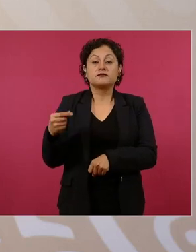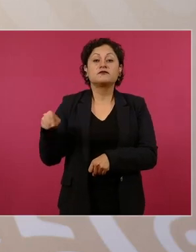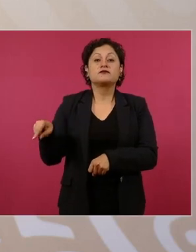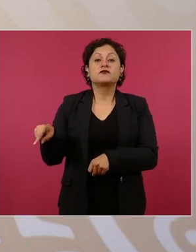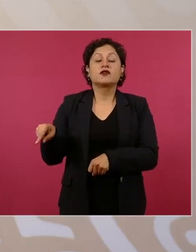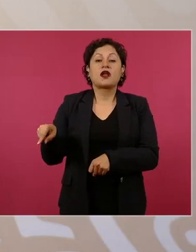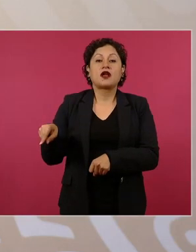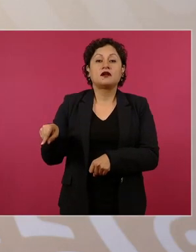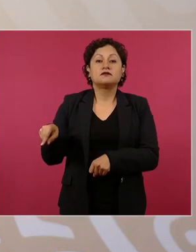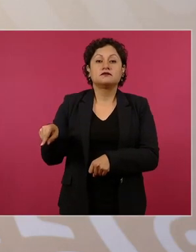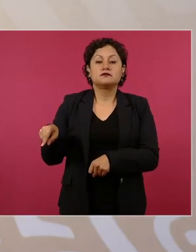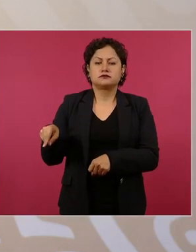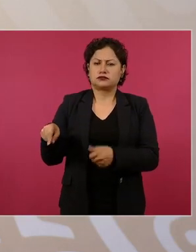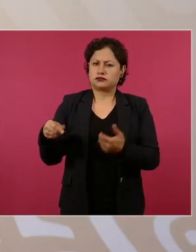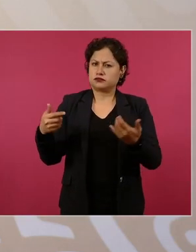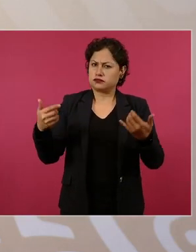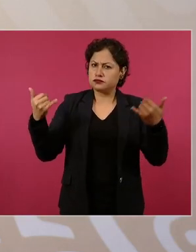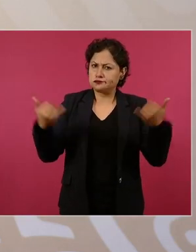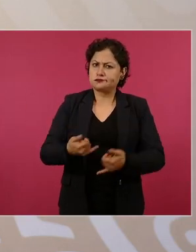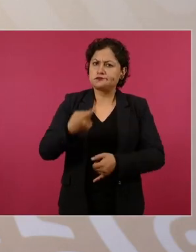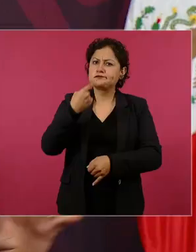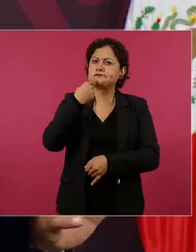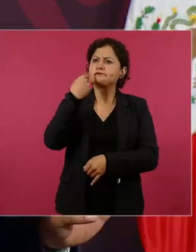Pues impugna, ¿no? Pero hasta ahora